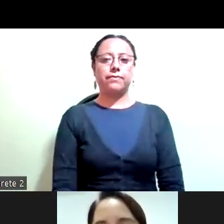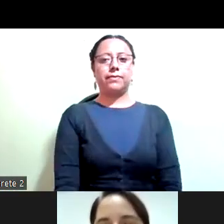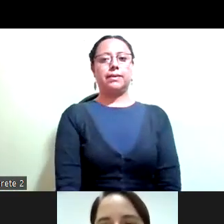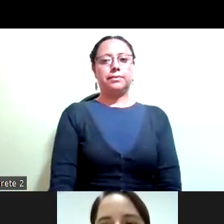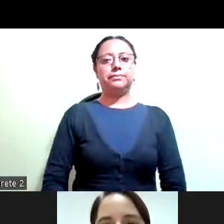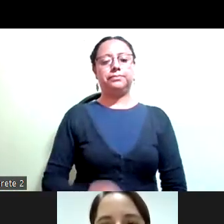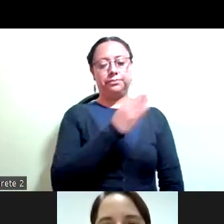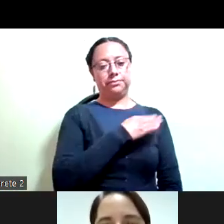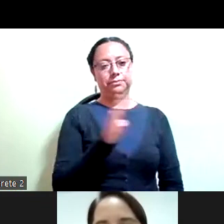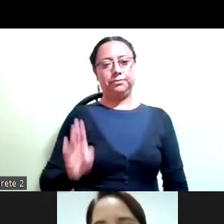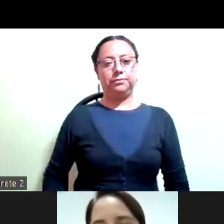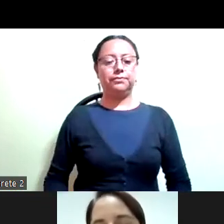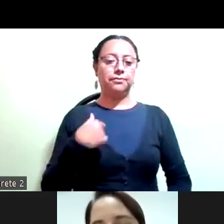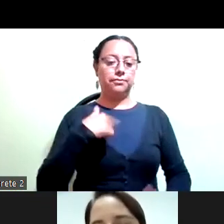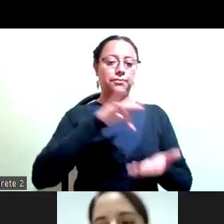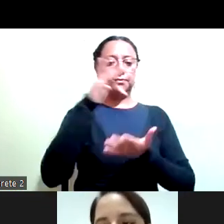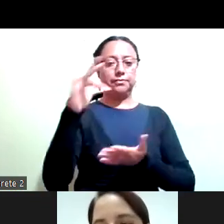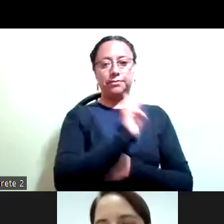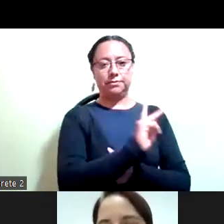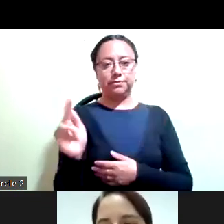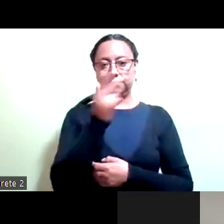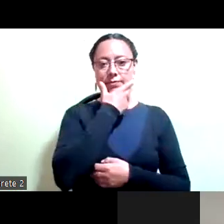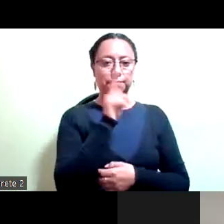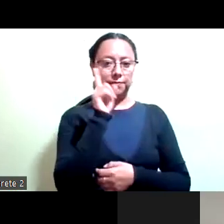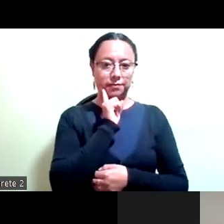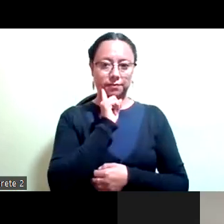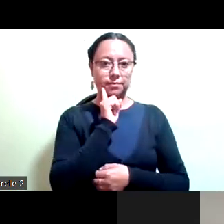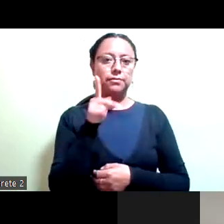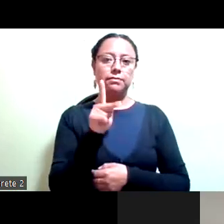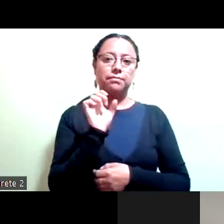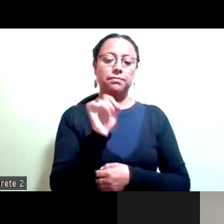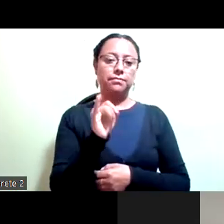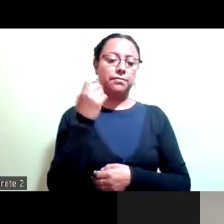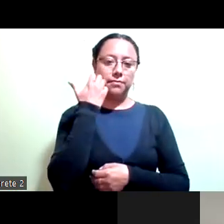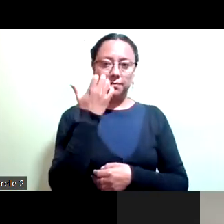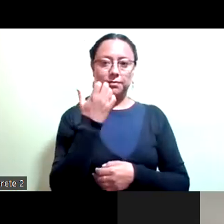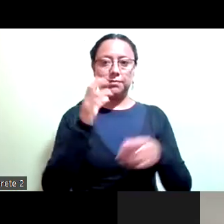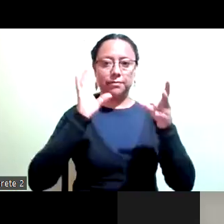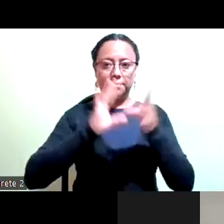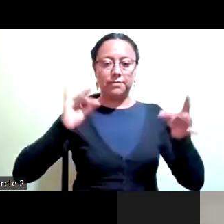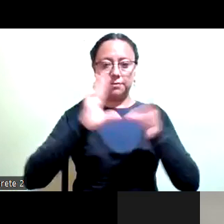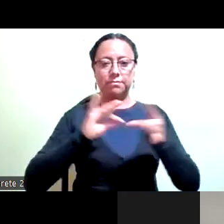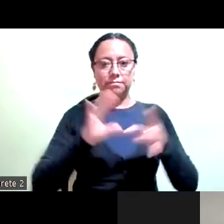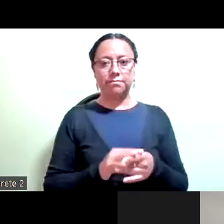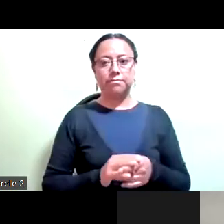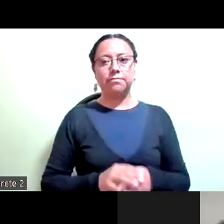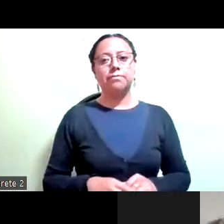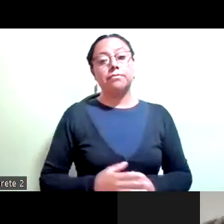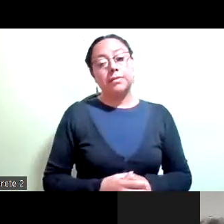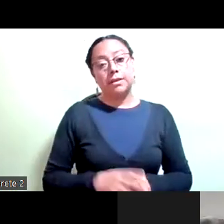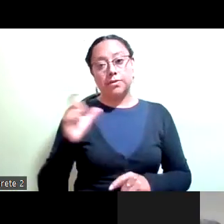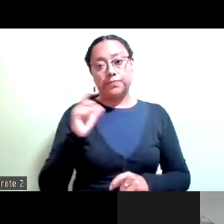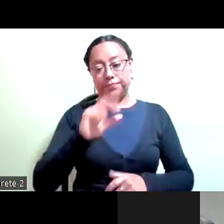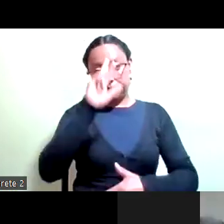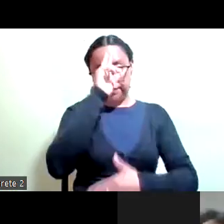Bueno, yo le agradezco a todas y todos, nada más, sí quiero aclarar que sí hay faltas de respeto, yo no sé si